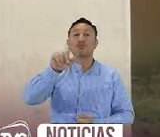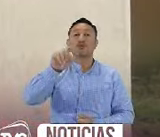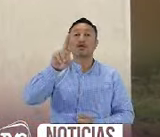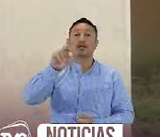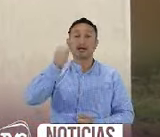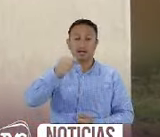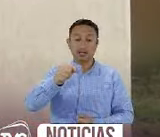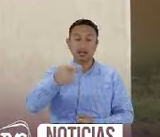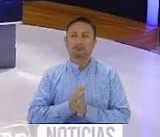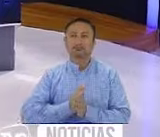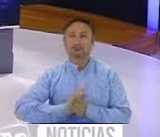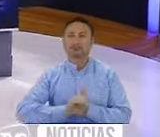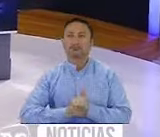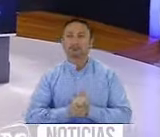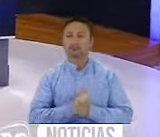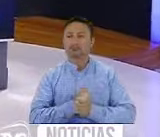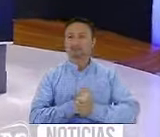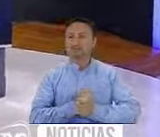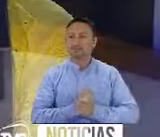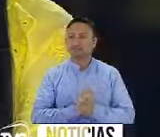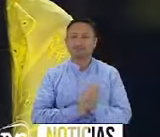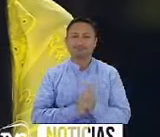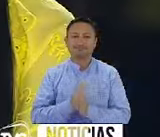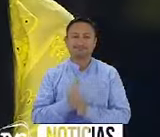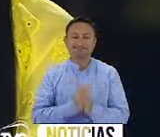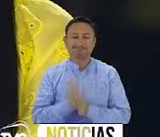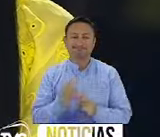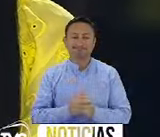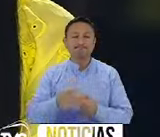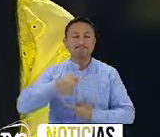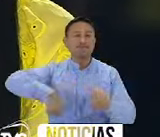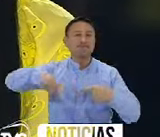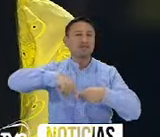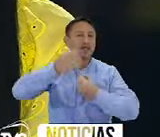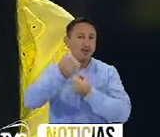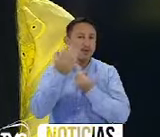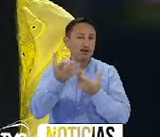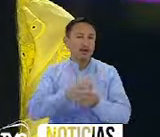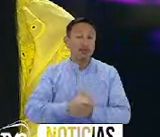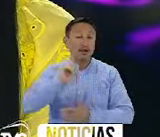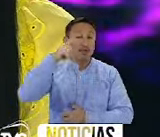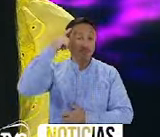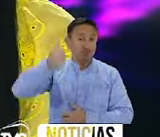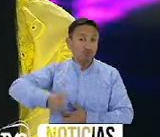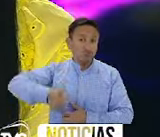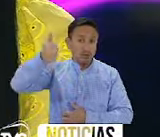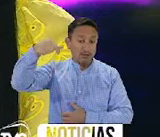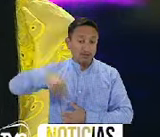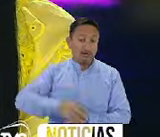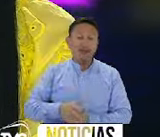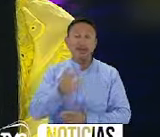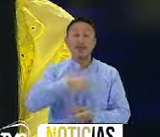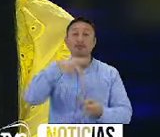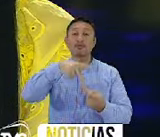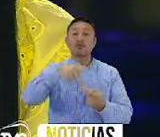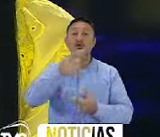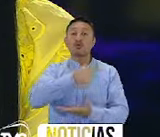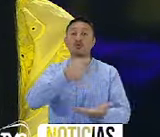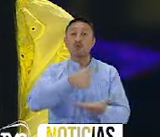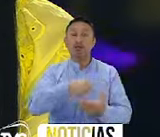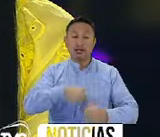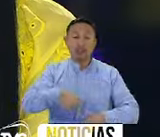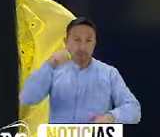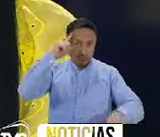Participación Ciudadana y Control Social. De regreso para contarles, el Gobierno Nacional y la Prefectura de Guayas firmaron un convenio